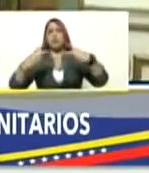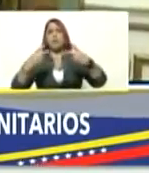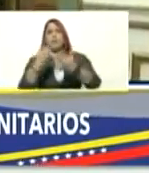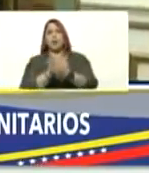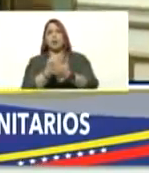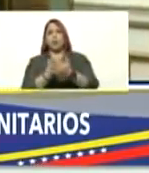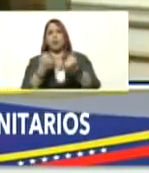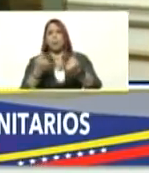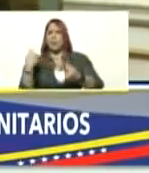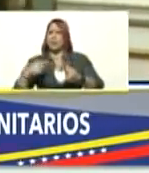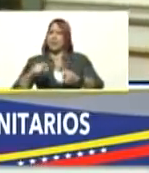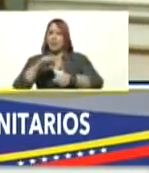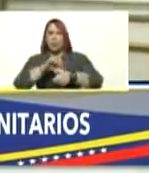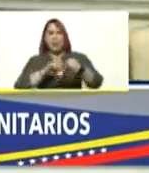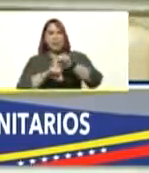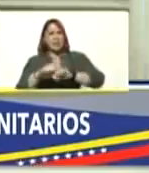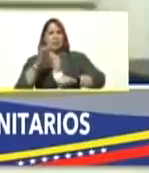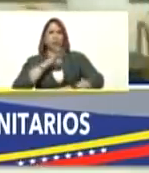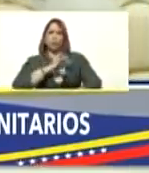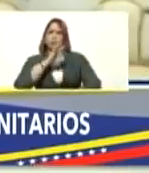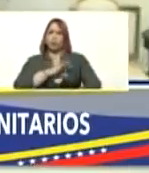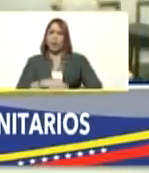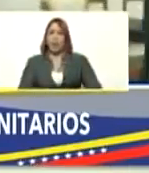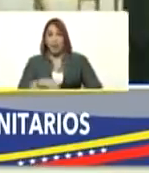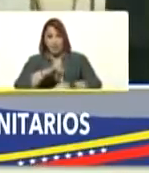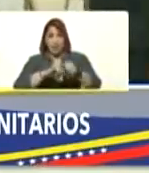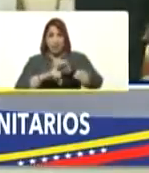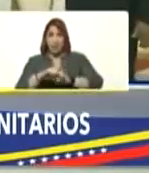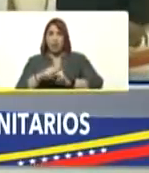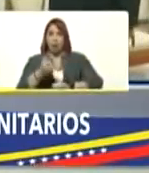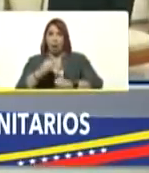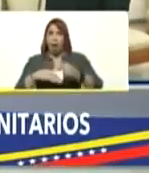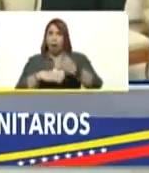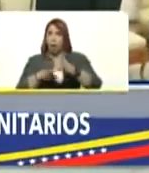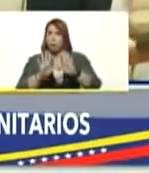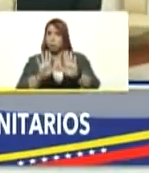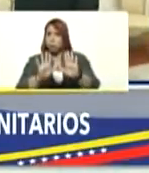muchas heridas sociales, heridas que están ahí,